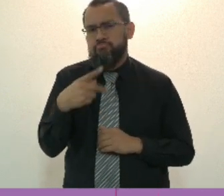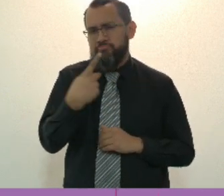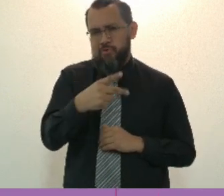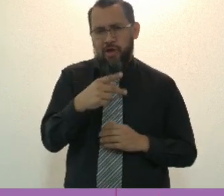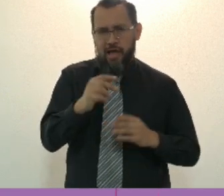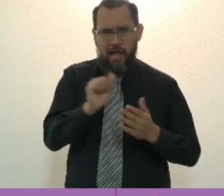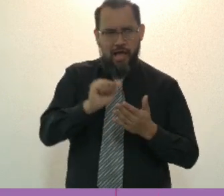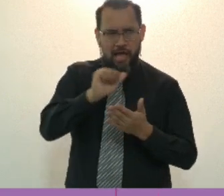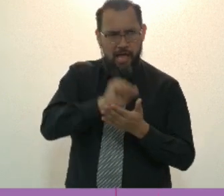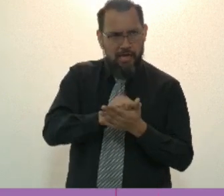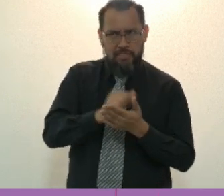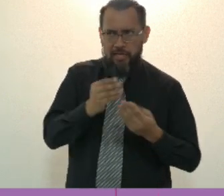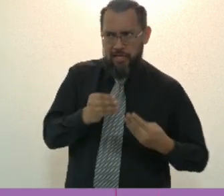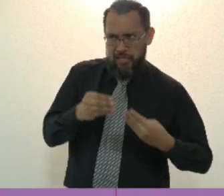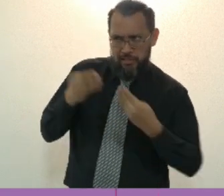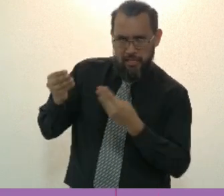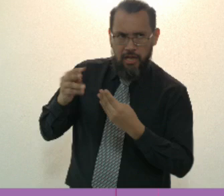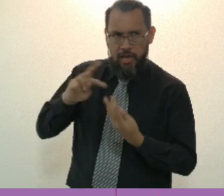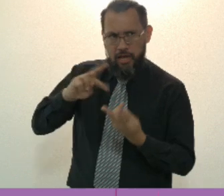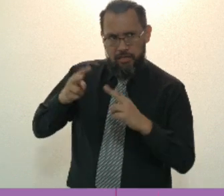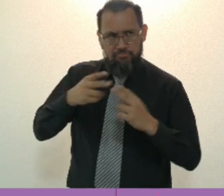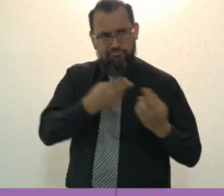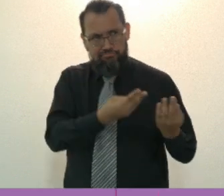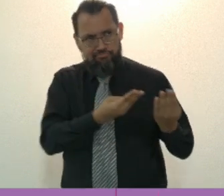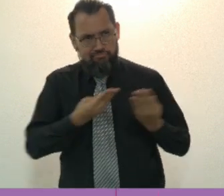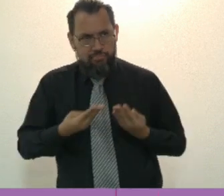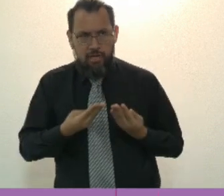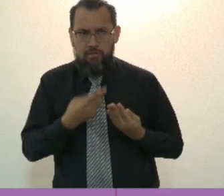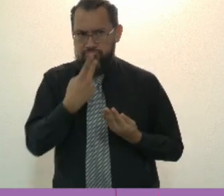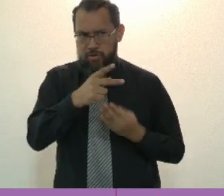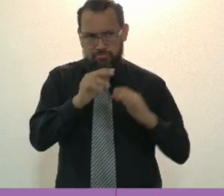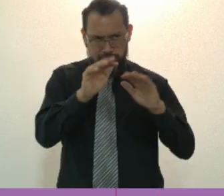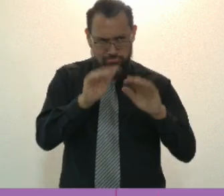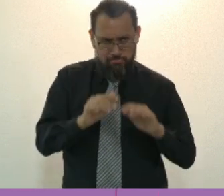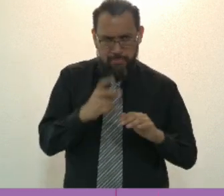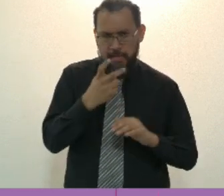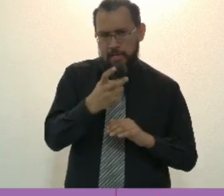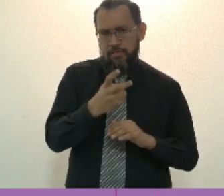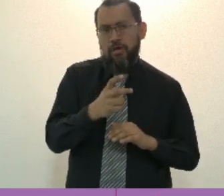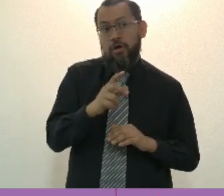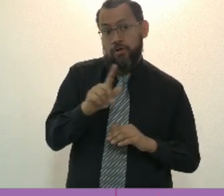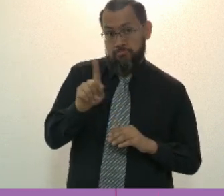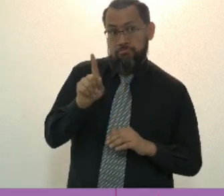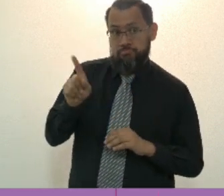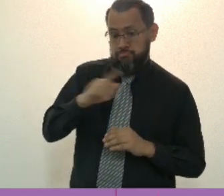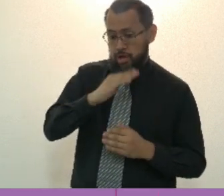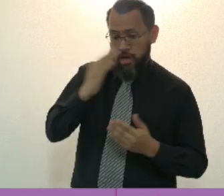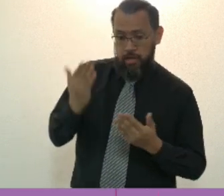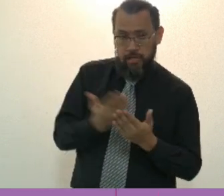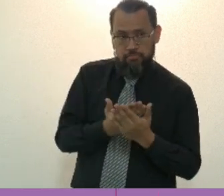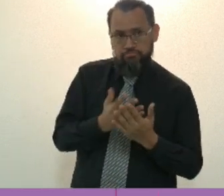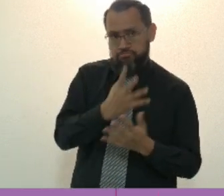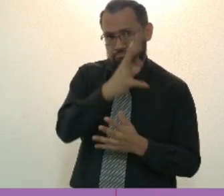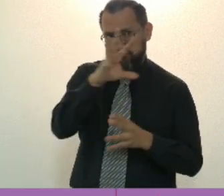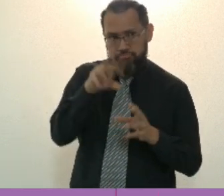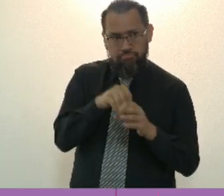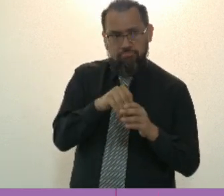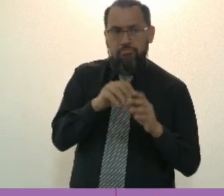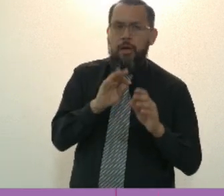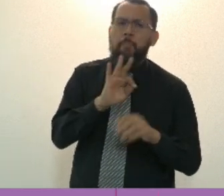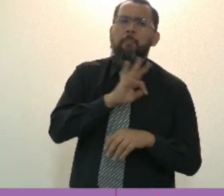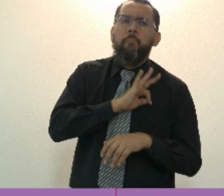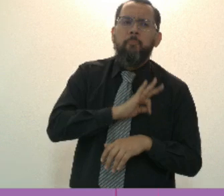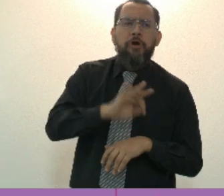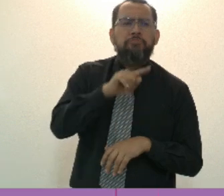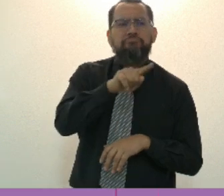actas de entrega y recepción que les corresponda elaborar y a la que le tienen que adjuntar toda la documentación, les